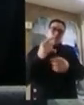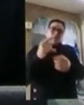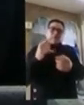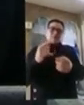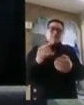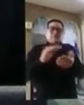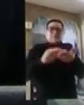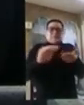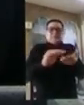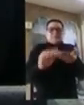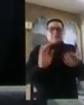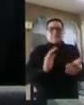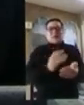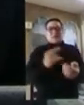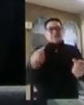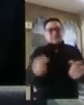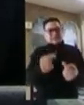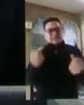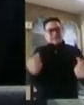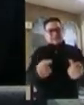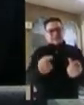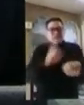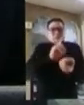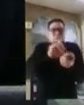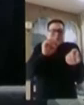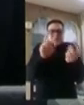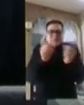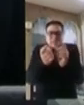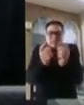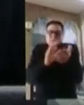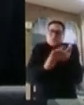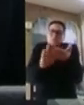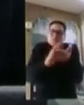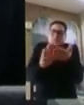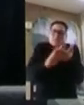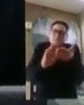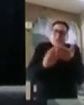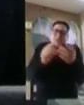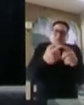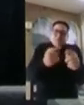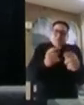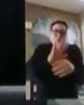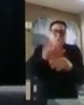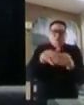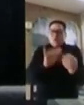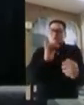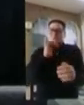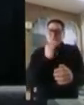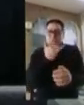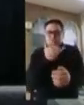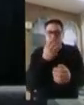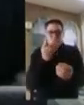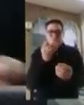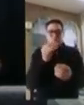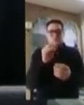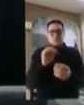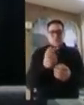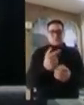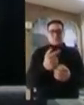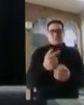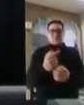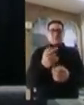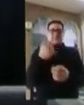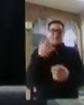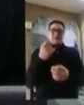nuestros pecados, para lavarnos de todas nuestras iniquidades. Y por eso dice, de tal